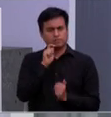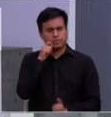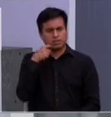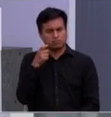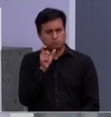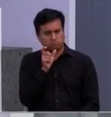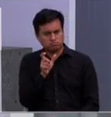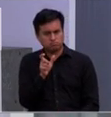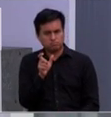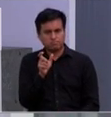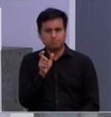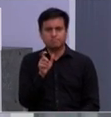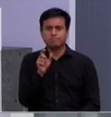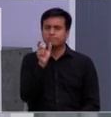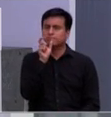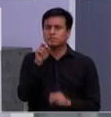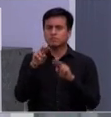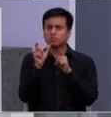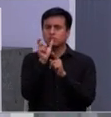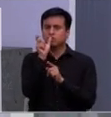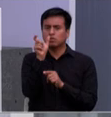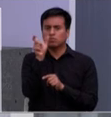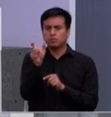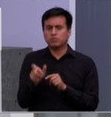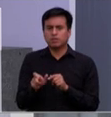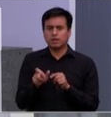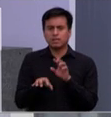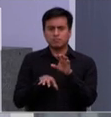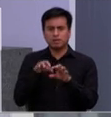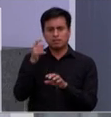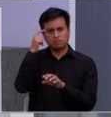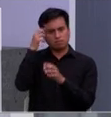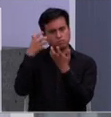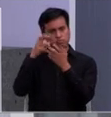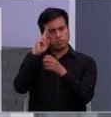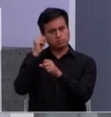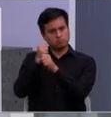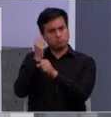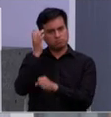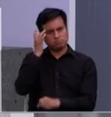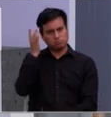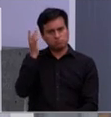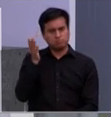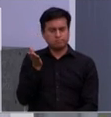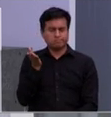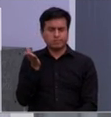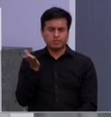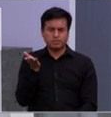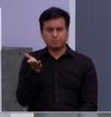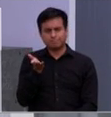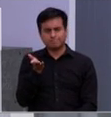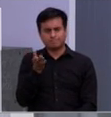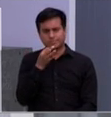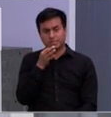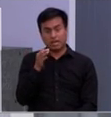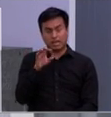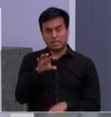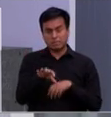significado aquella definición del hombre como animal racional. A veces ha quedado mucho